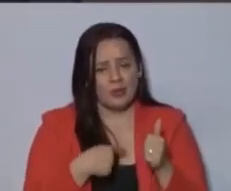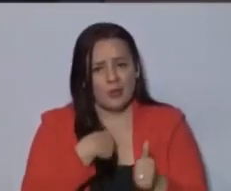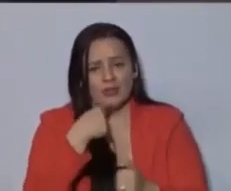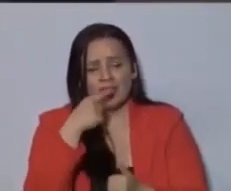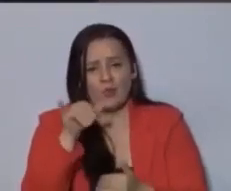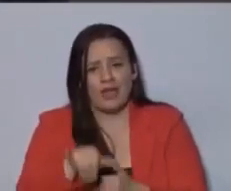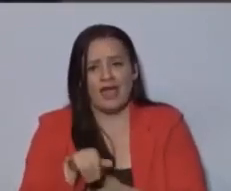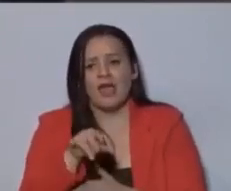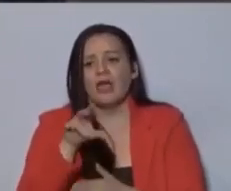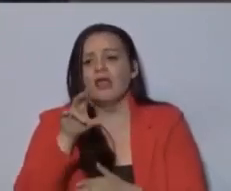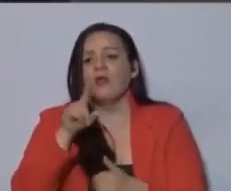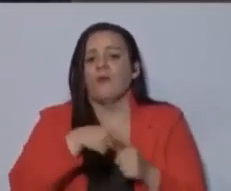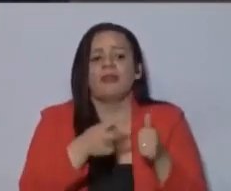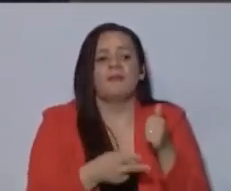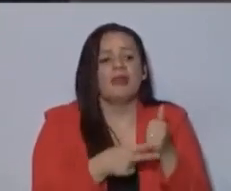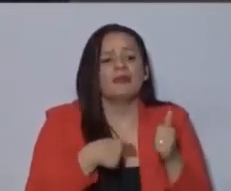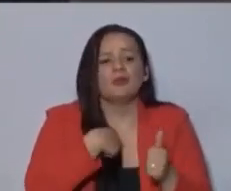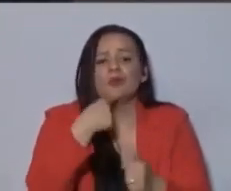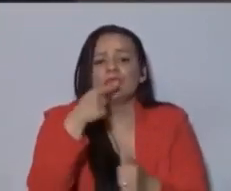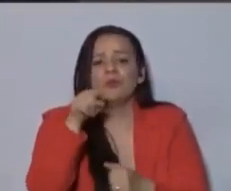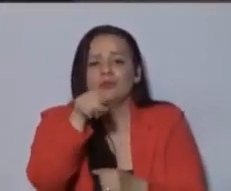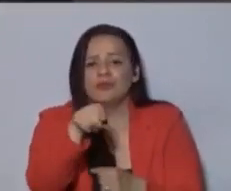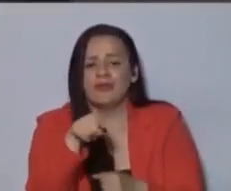la primera vez que se lo digo a usted, diputado presidente.